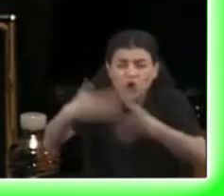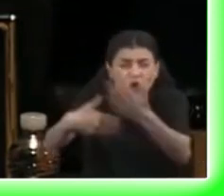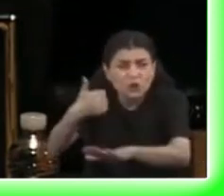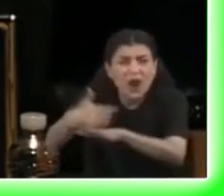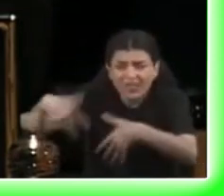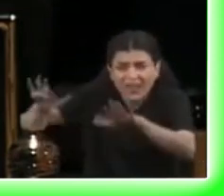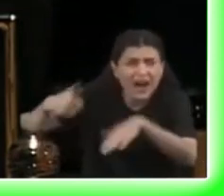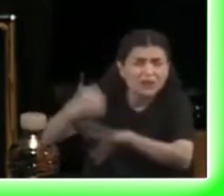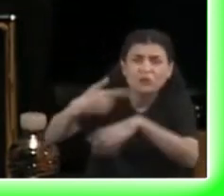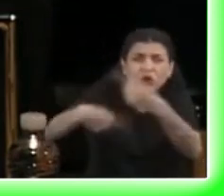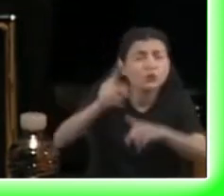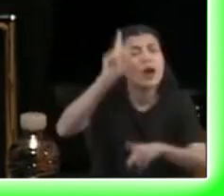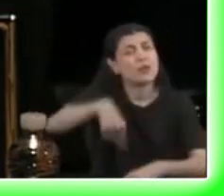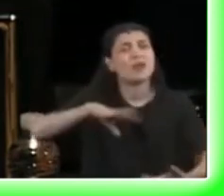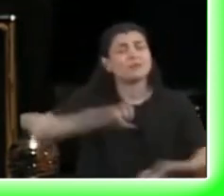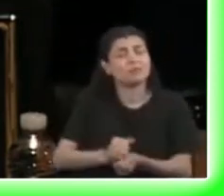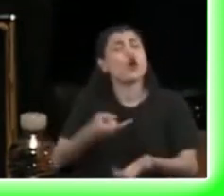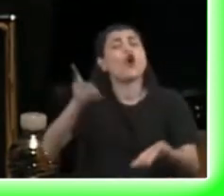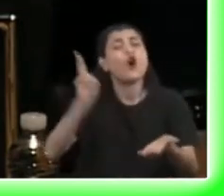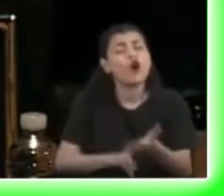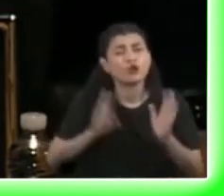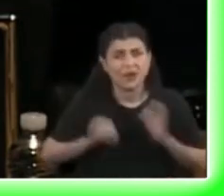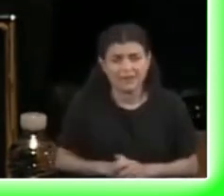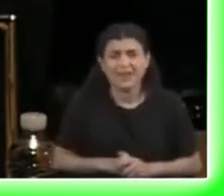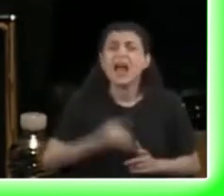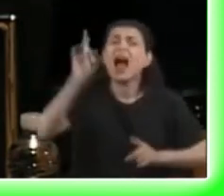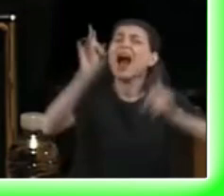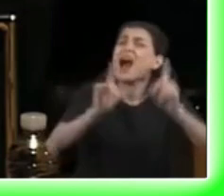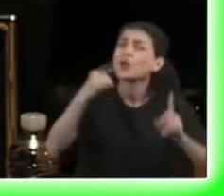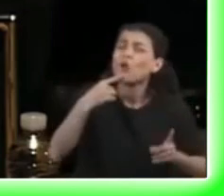en la Argentina que tienen nostalgia por la revolución bolivariana.